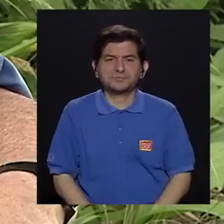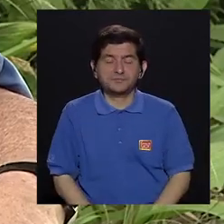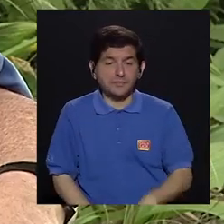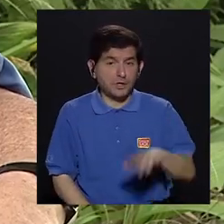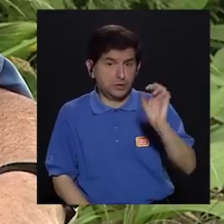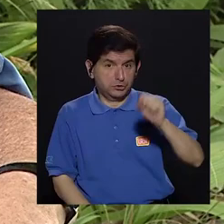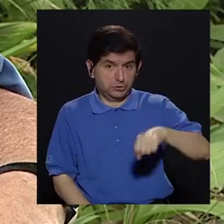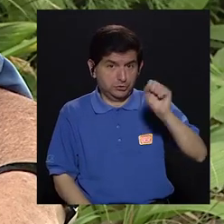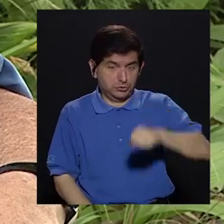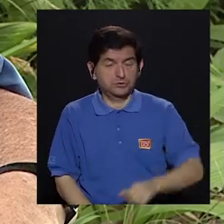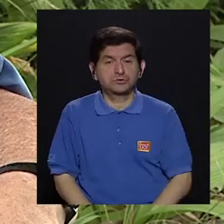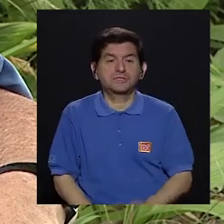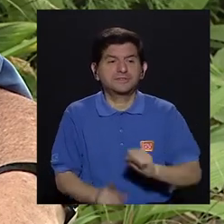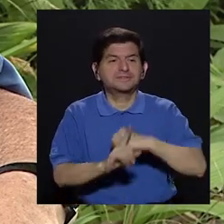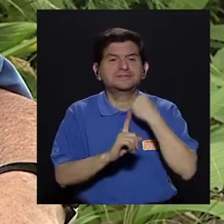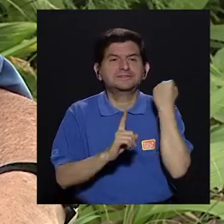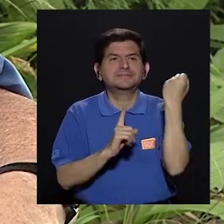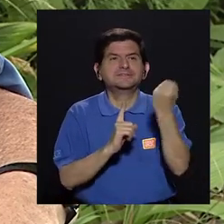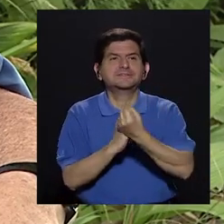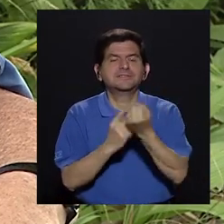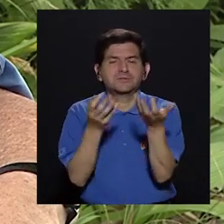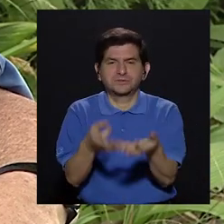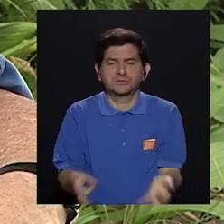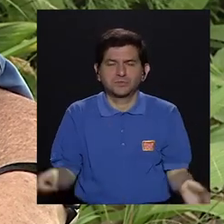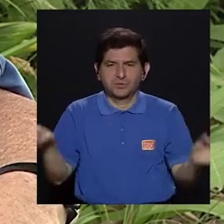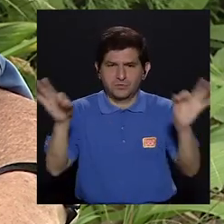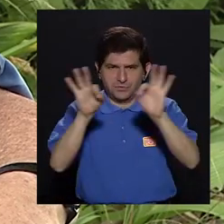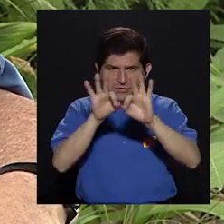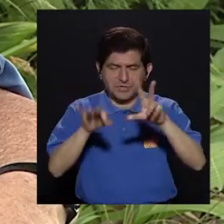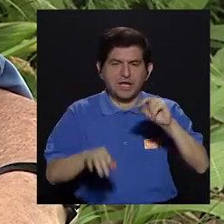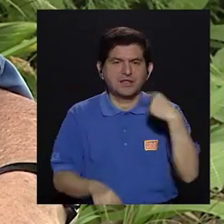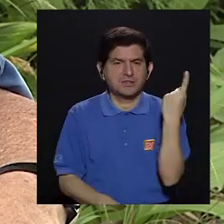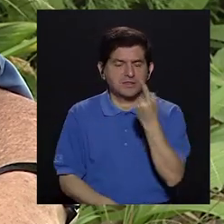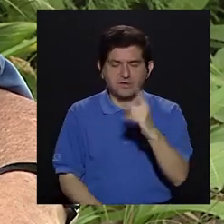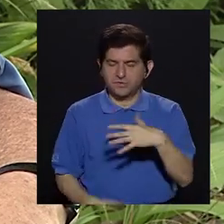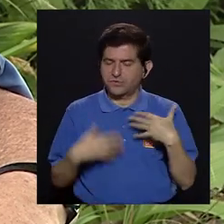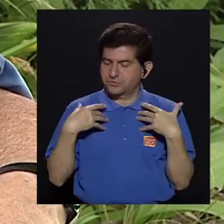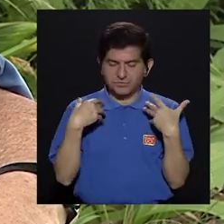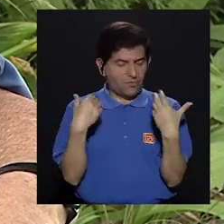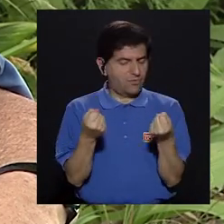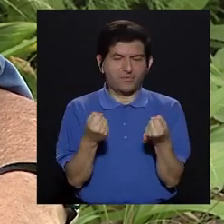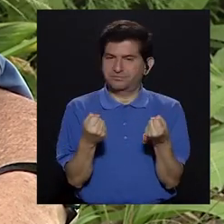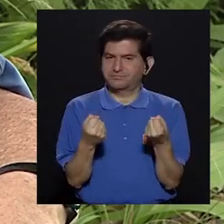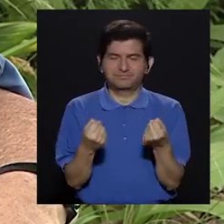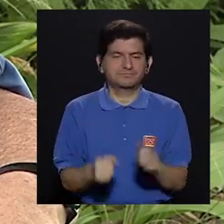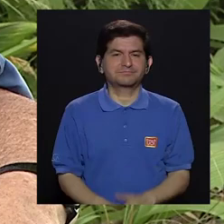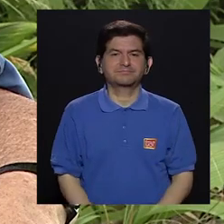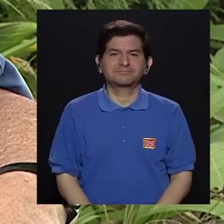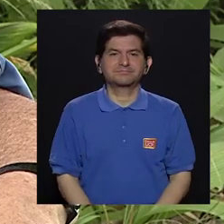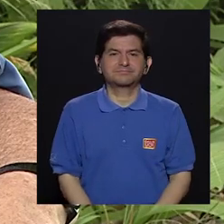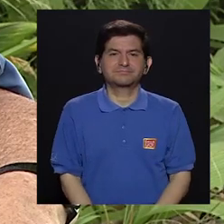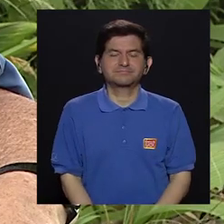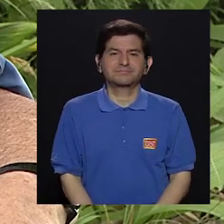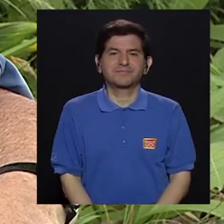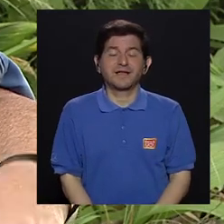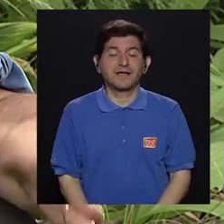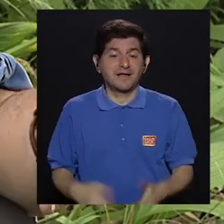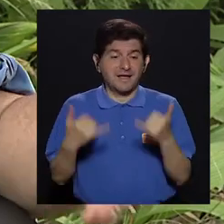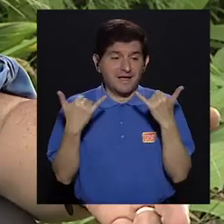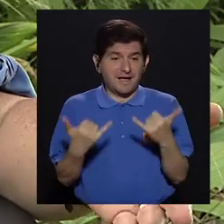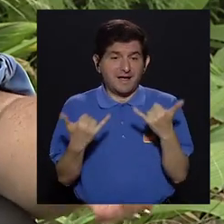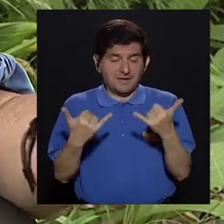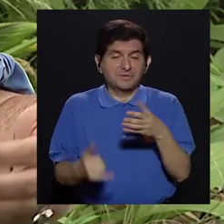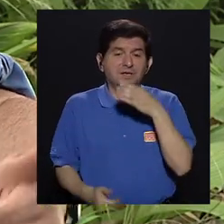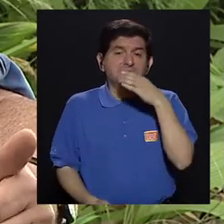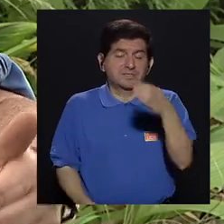es realmente una cuestión importante, no solo para nuestra salud, es porque